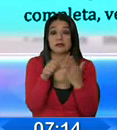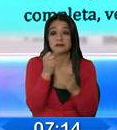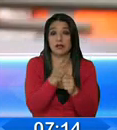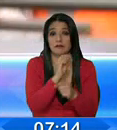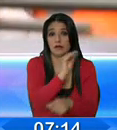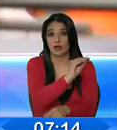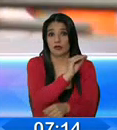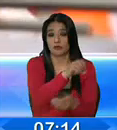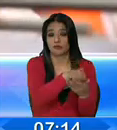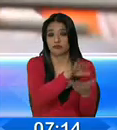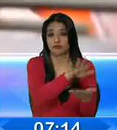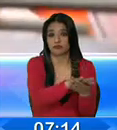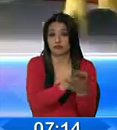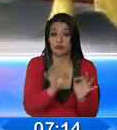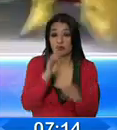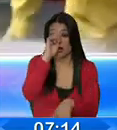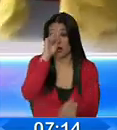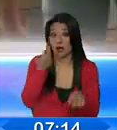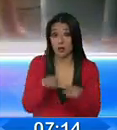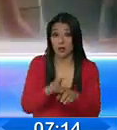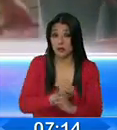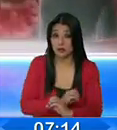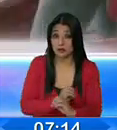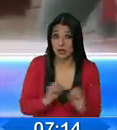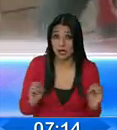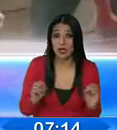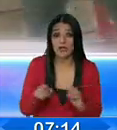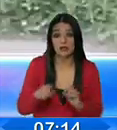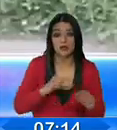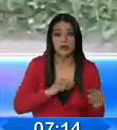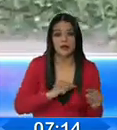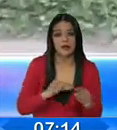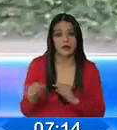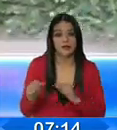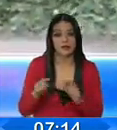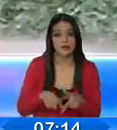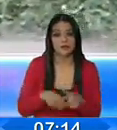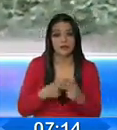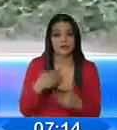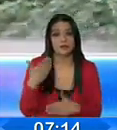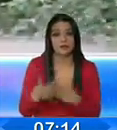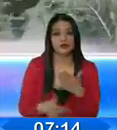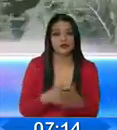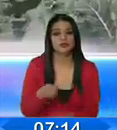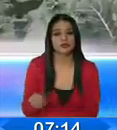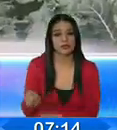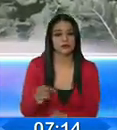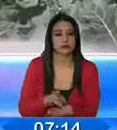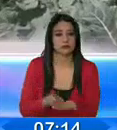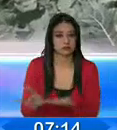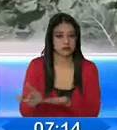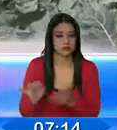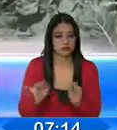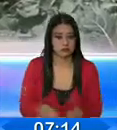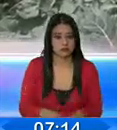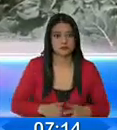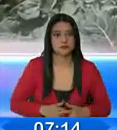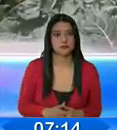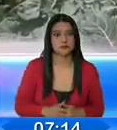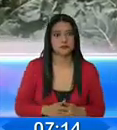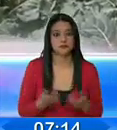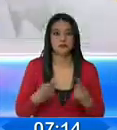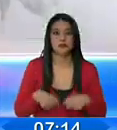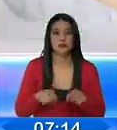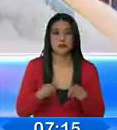Trabajo y de no llegar a un consenso, el empleador debe iniciar el proceso de liquidación. Los